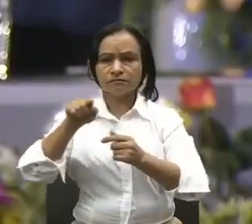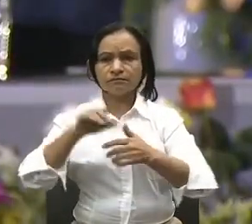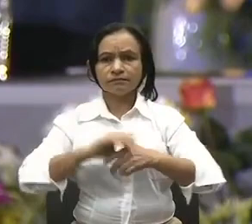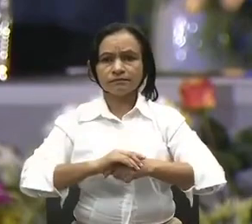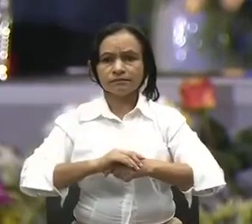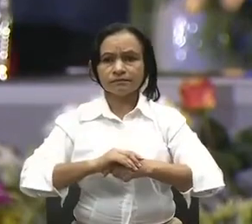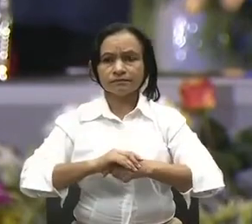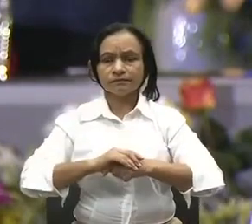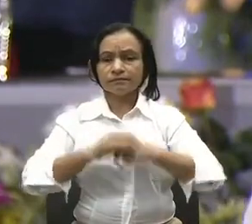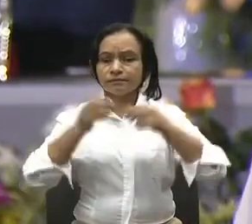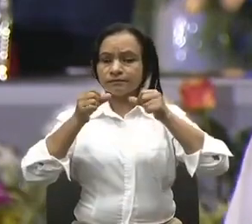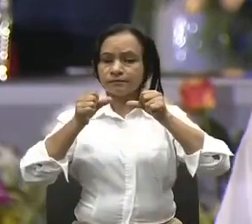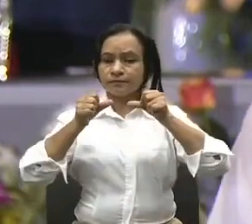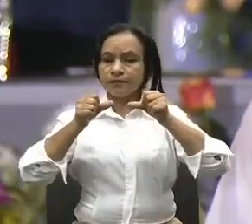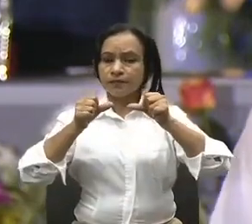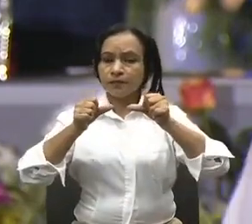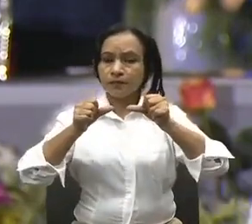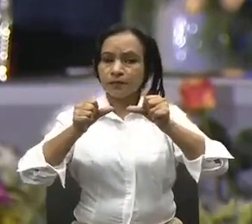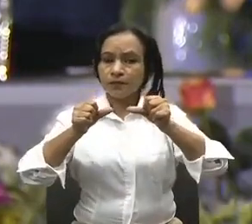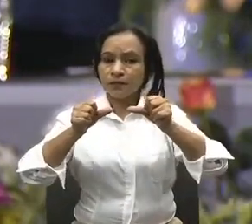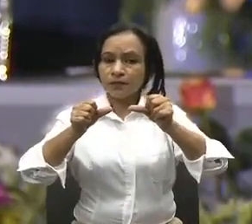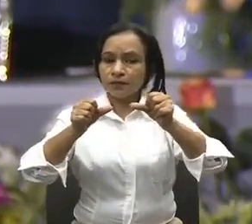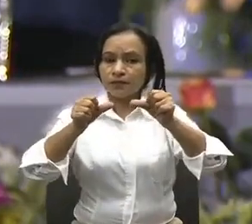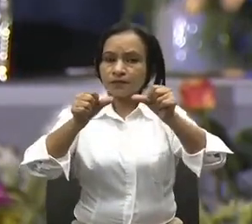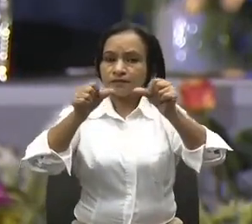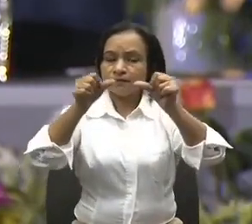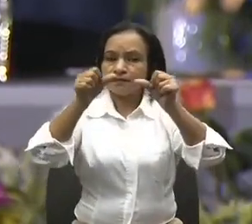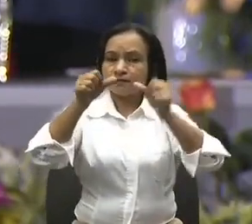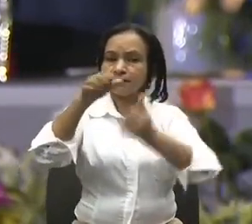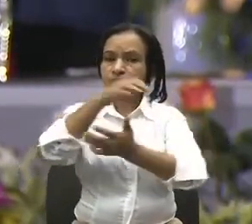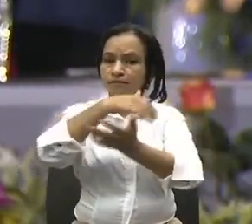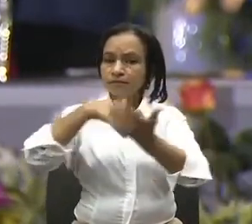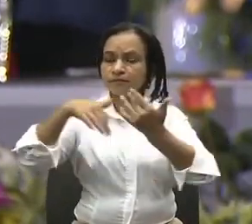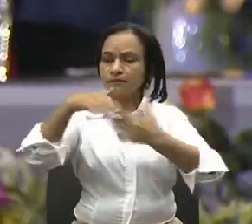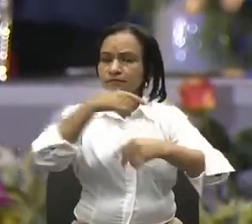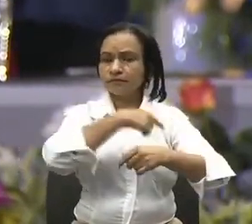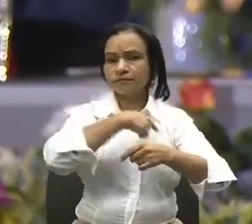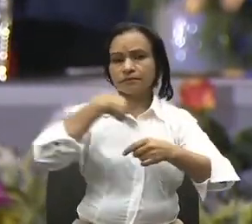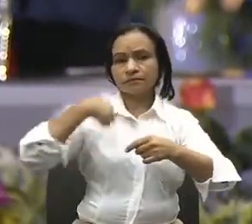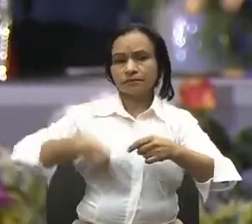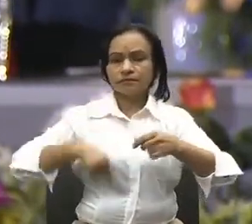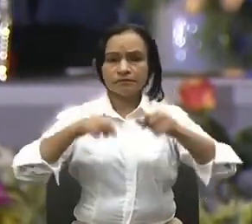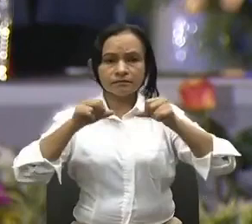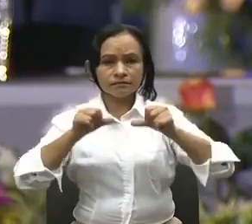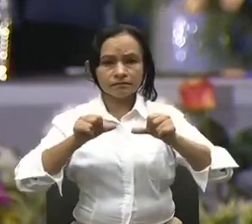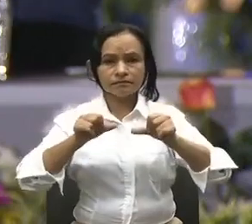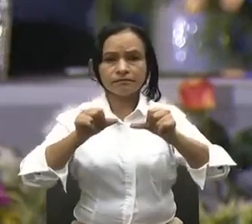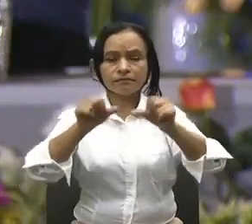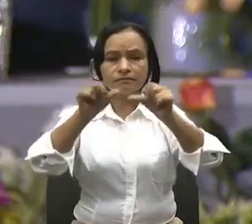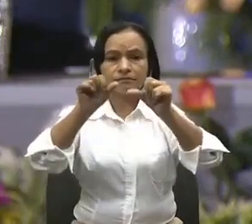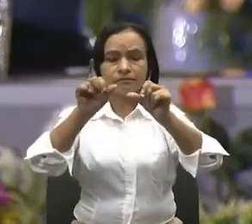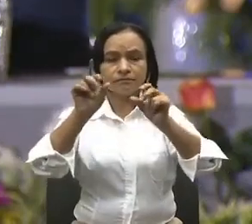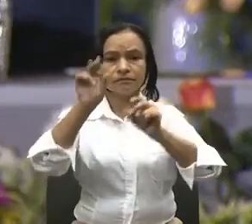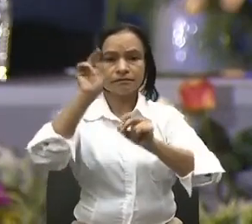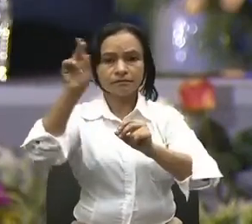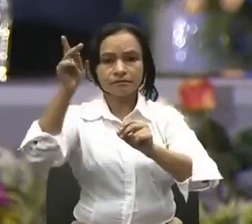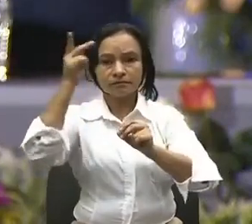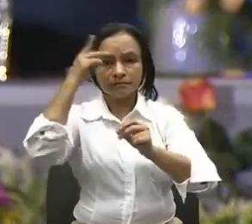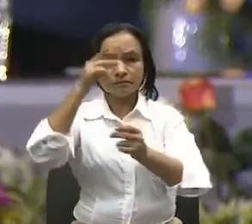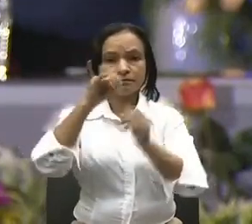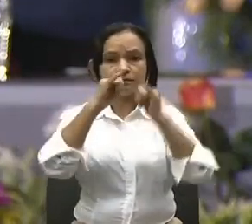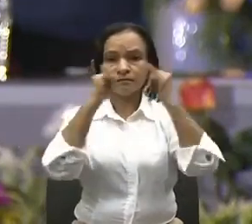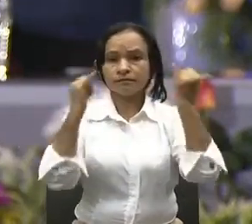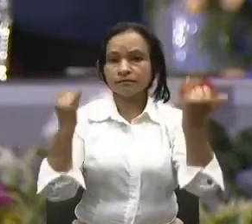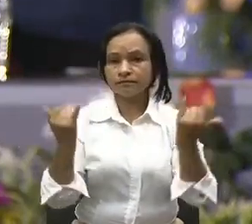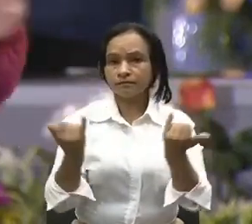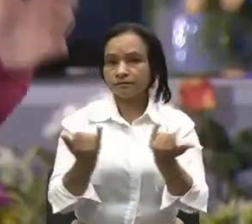2007. Pero continuamos por la vía partidaria en relaciones con la República Popular China, en la política internacional en relaciones con la República